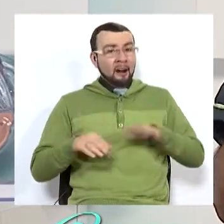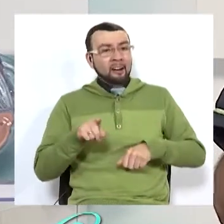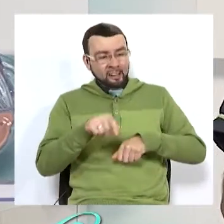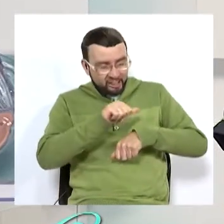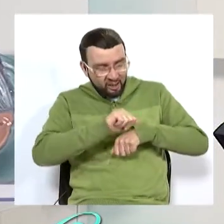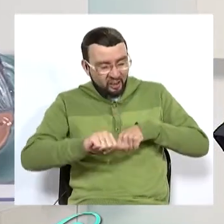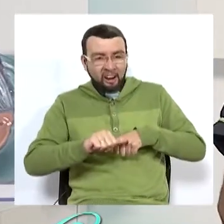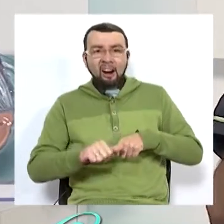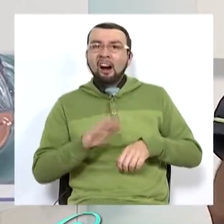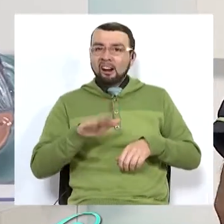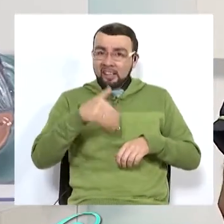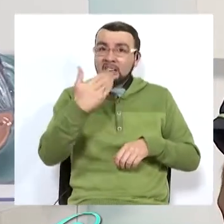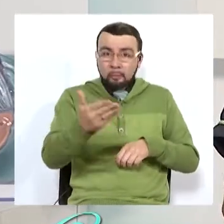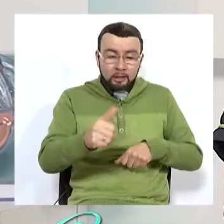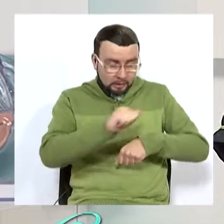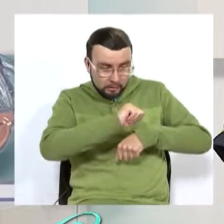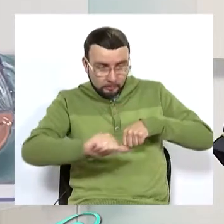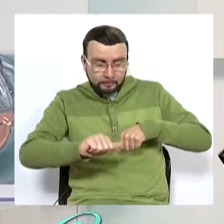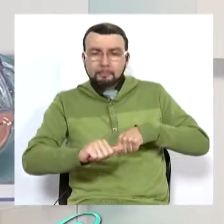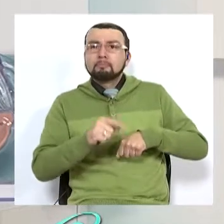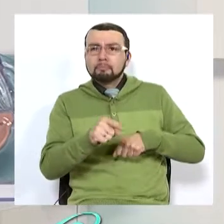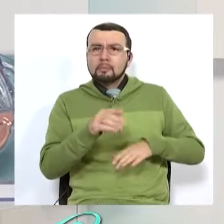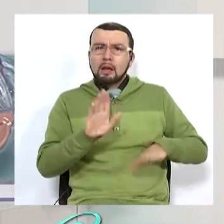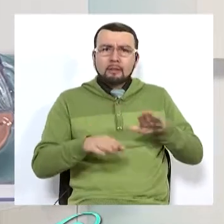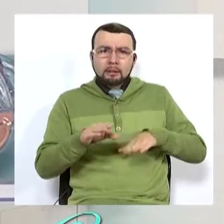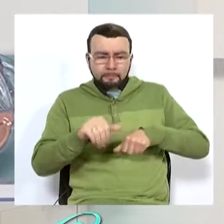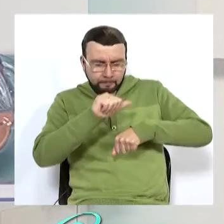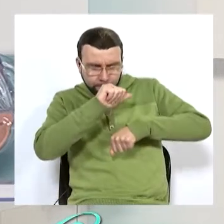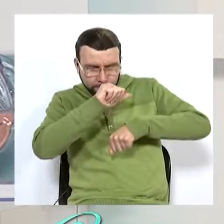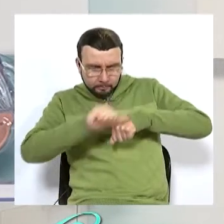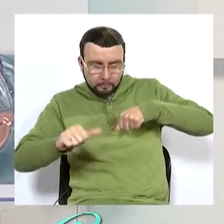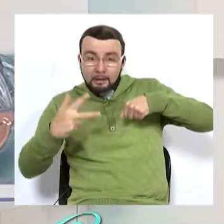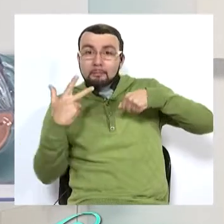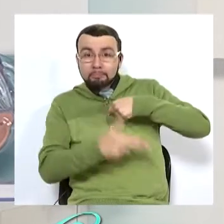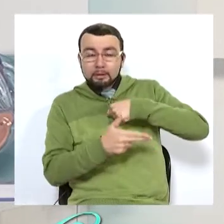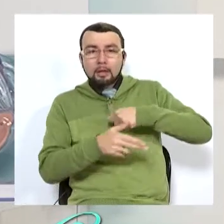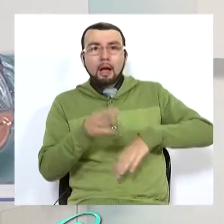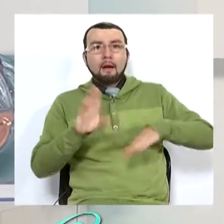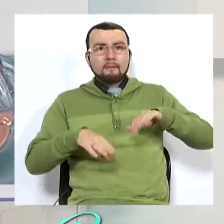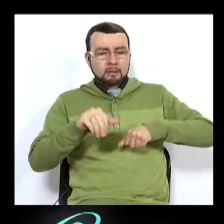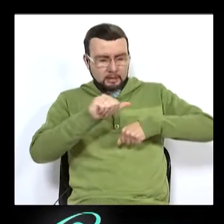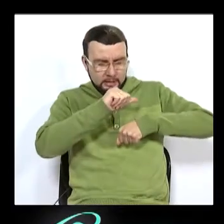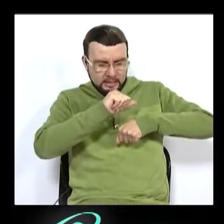Es común luego de las cirugías, producto de esa interferencia eléctrica tan tenaz